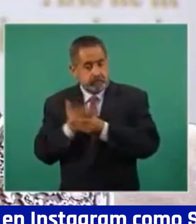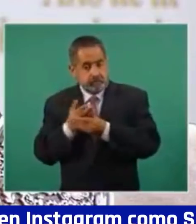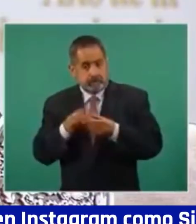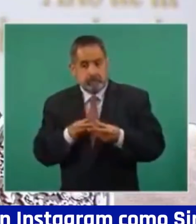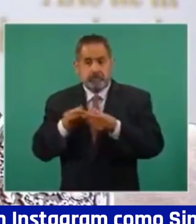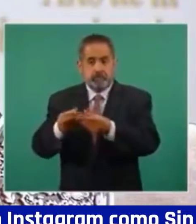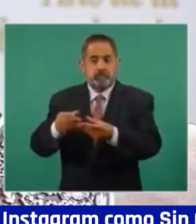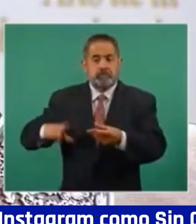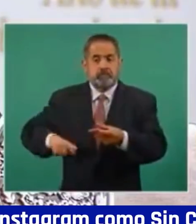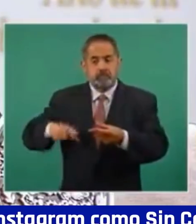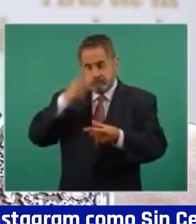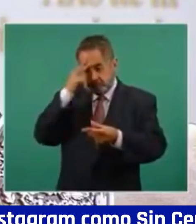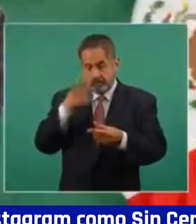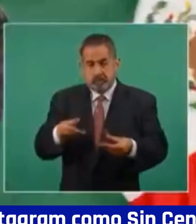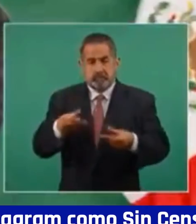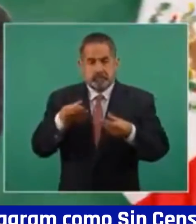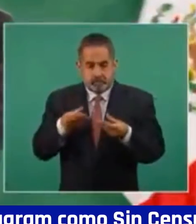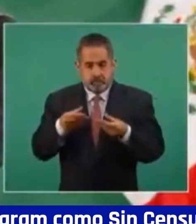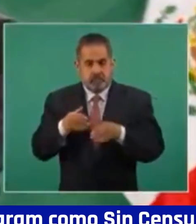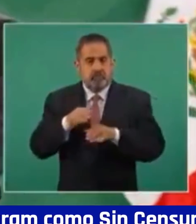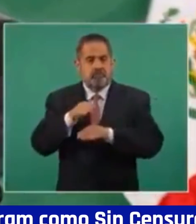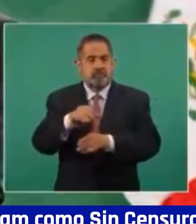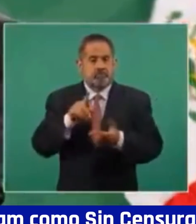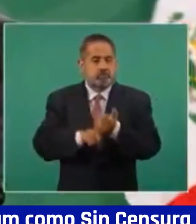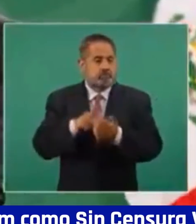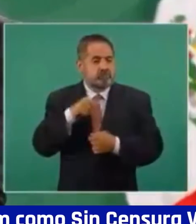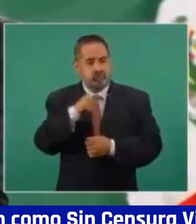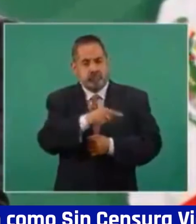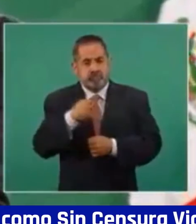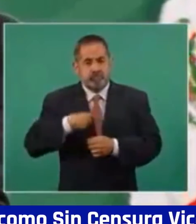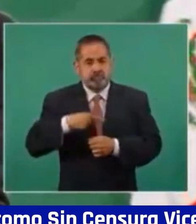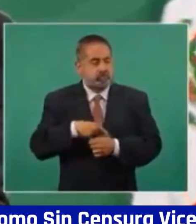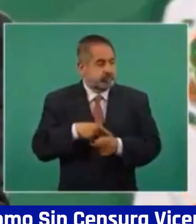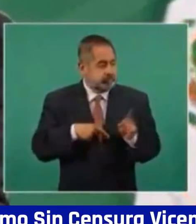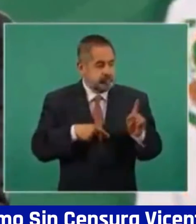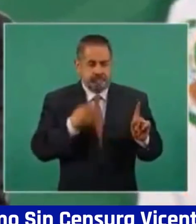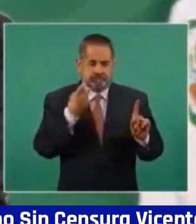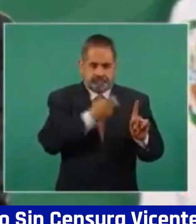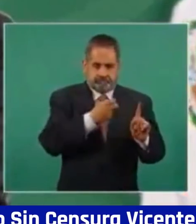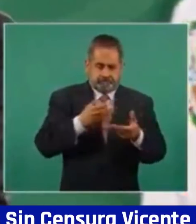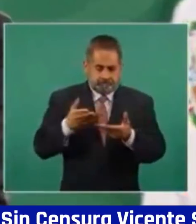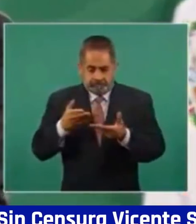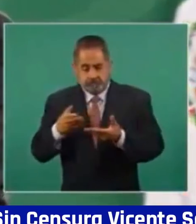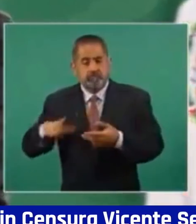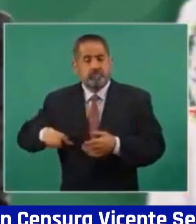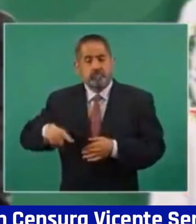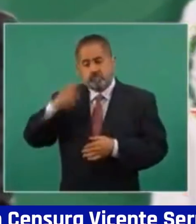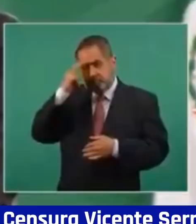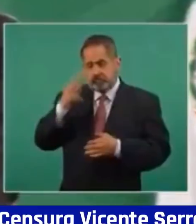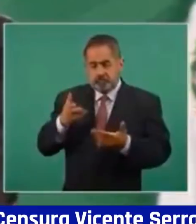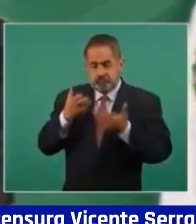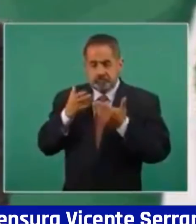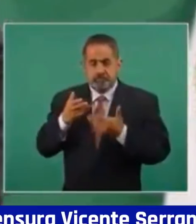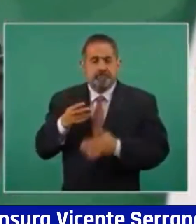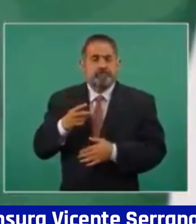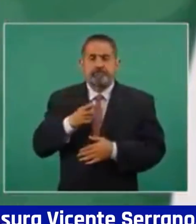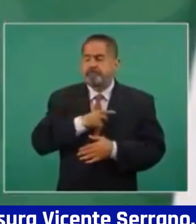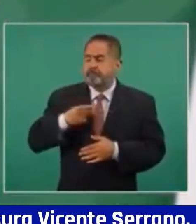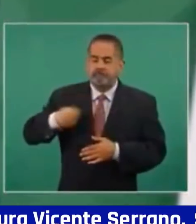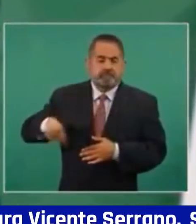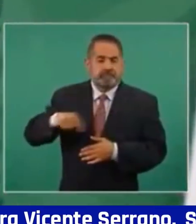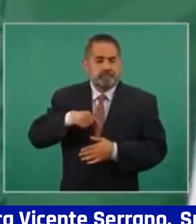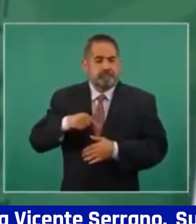al gobierno de México acerca de una persona, el gobierno de México tiene